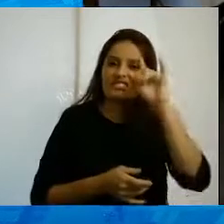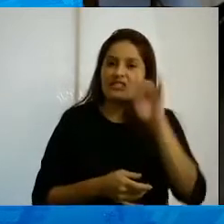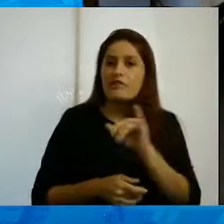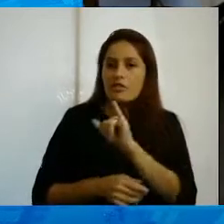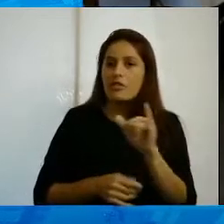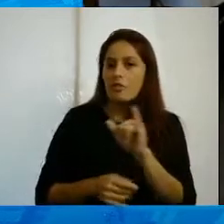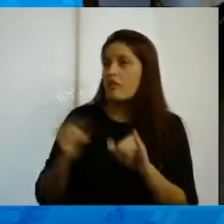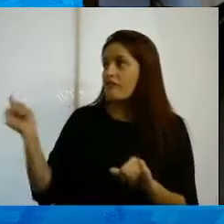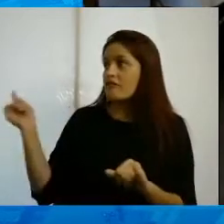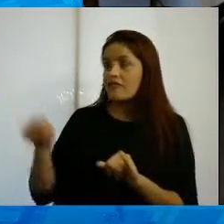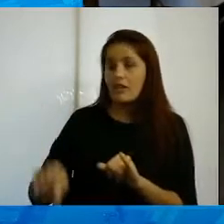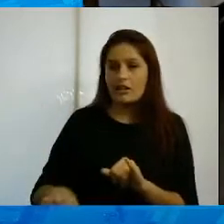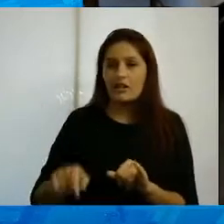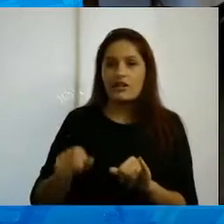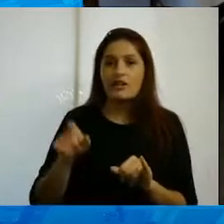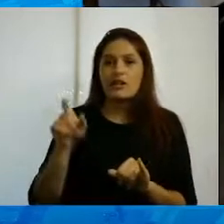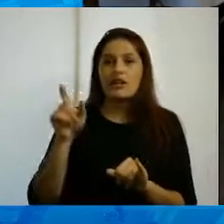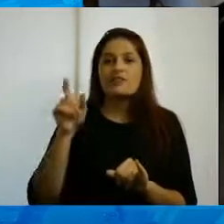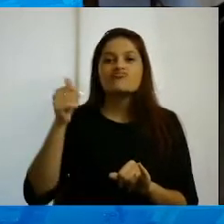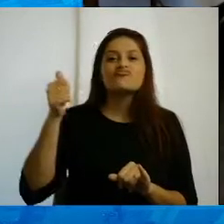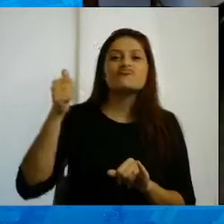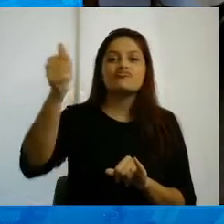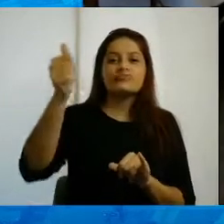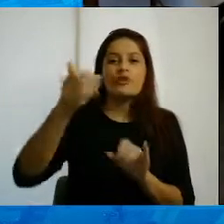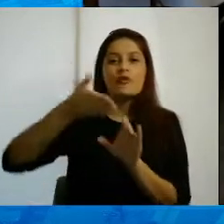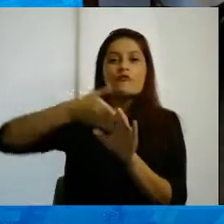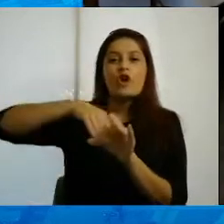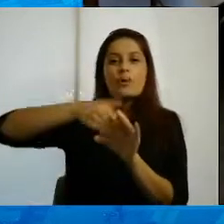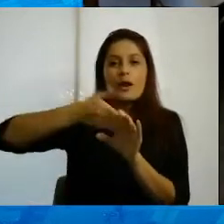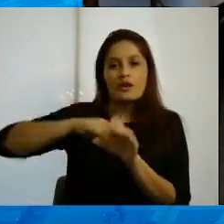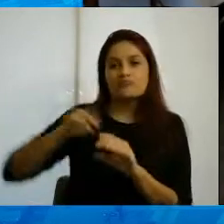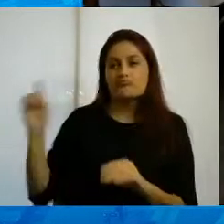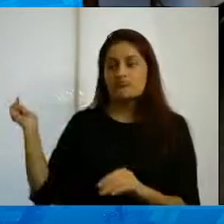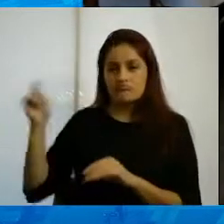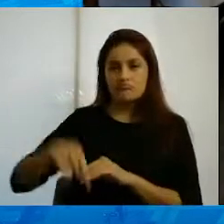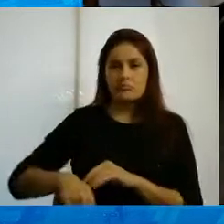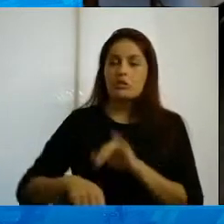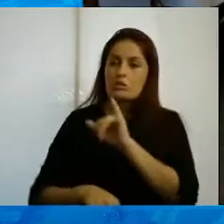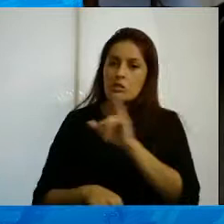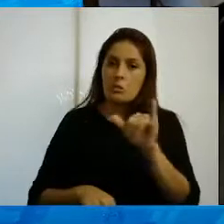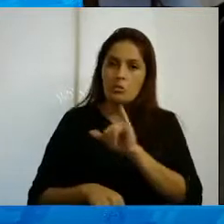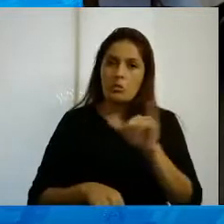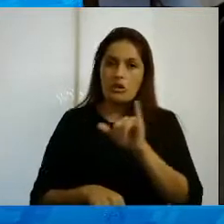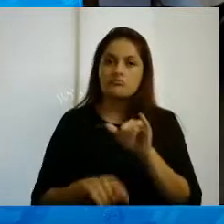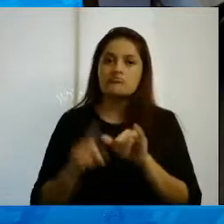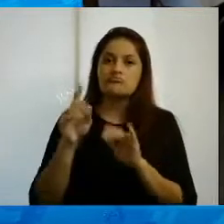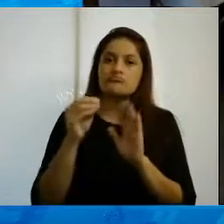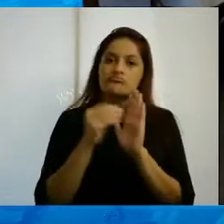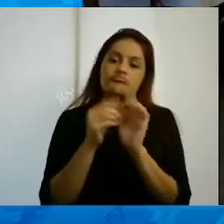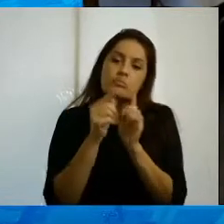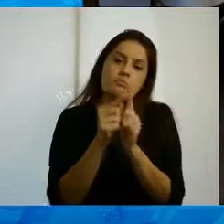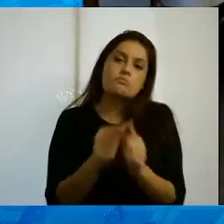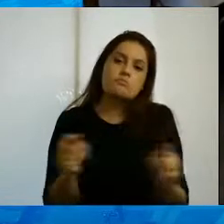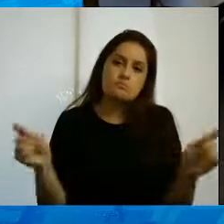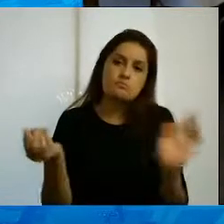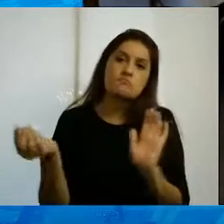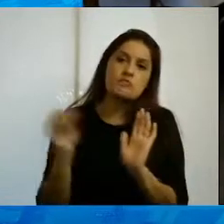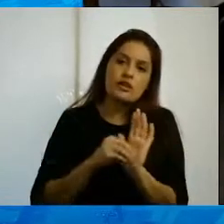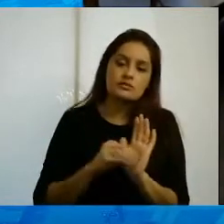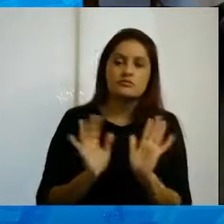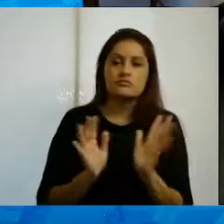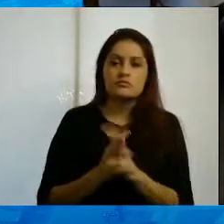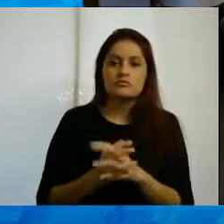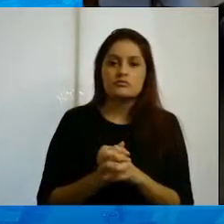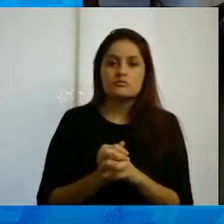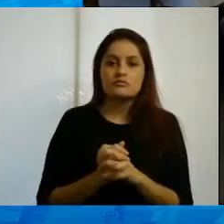hablar las personas de la directiva de la Junta de Vecinos de Pomaire, pues si se tiene a bien en este punto, quizá darle la palabra, eso